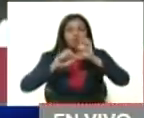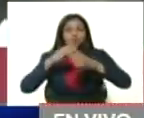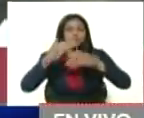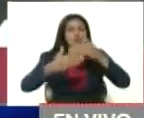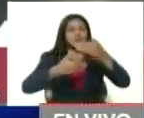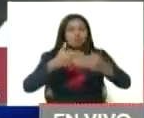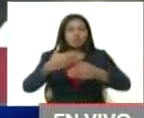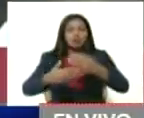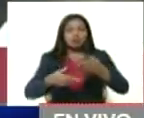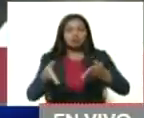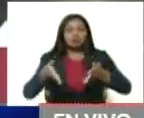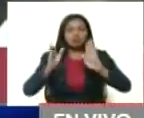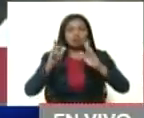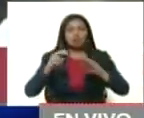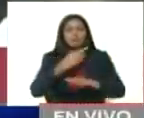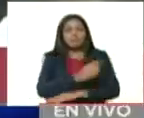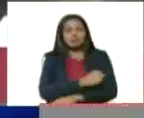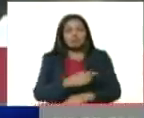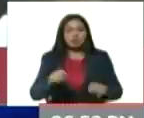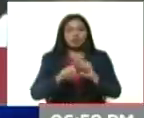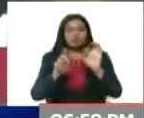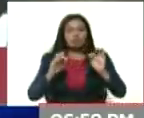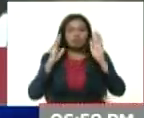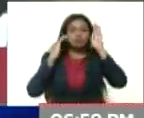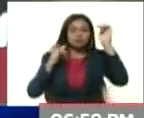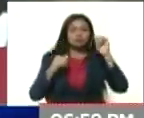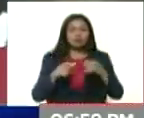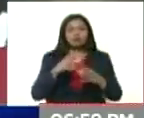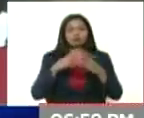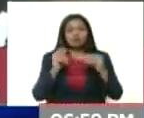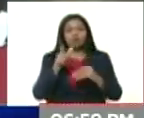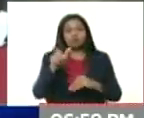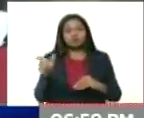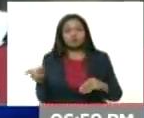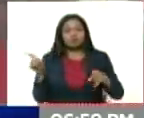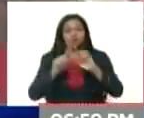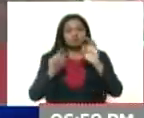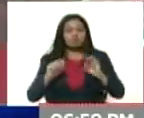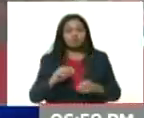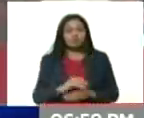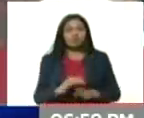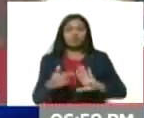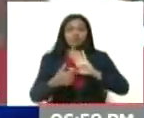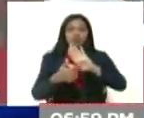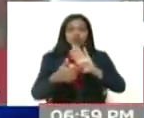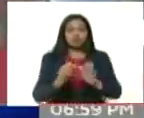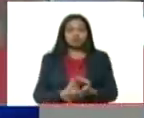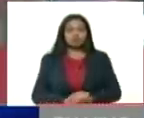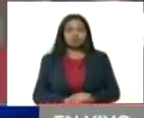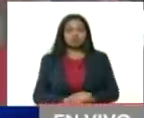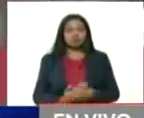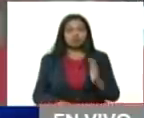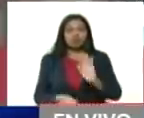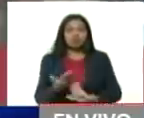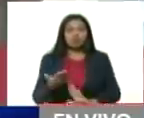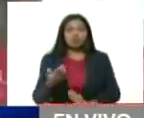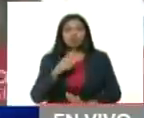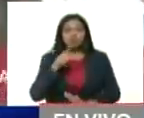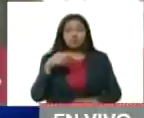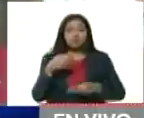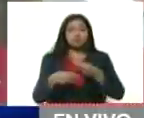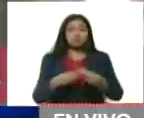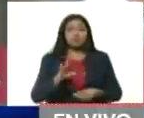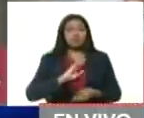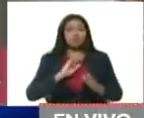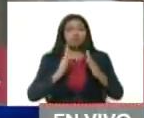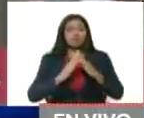permanentemente que la infraestructura hospitalaria esté lista para atender todos los casos que se presenten. Y lo más importante, lo que usted está haciendo desde su